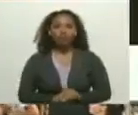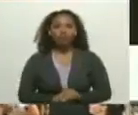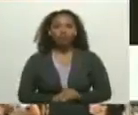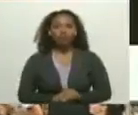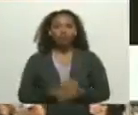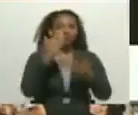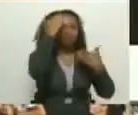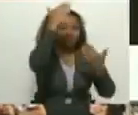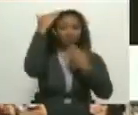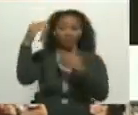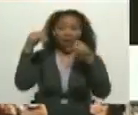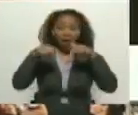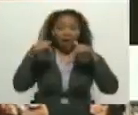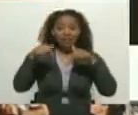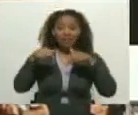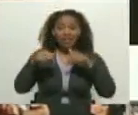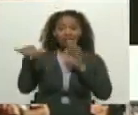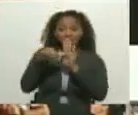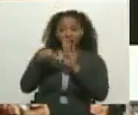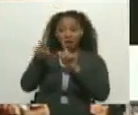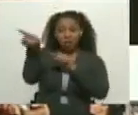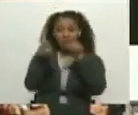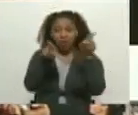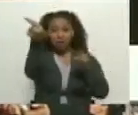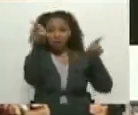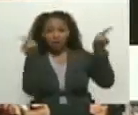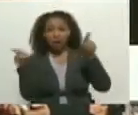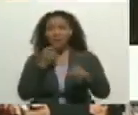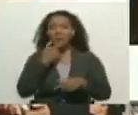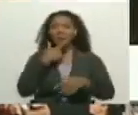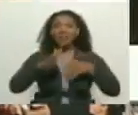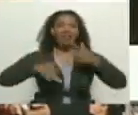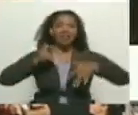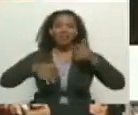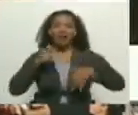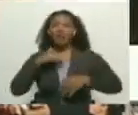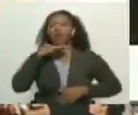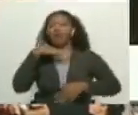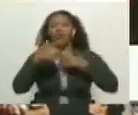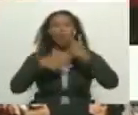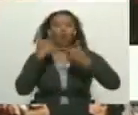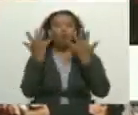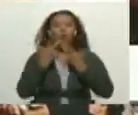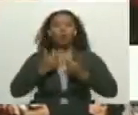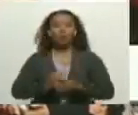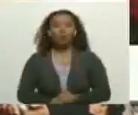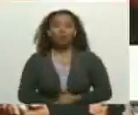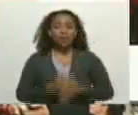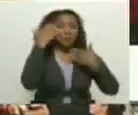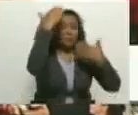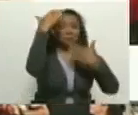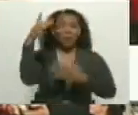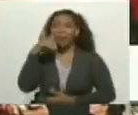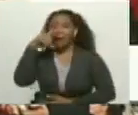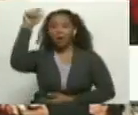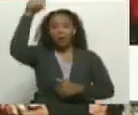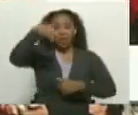Saludarlos desde por aquí, por allá, qué bonito está este acto. Vamos a hacer, pues, vamos a mandarle un saludo a Nicolás desde aquí,